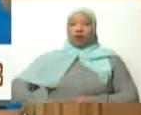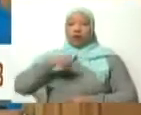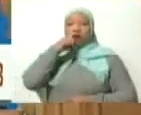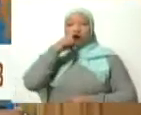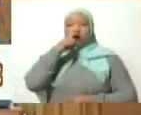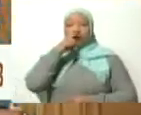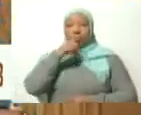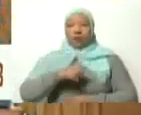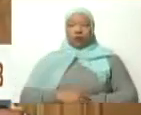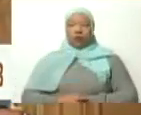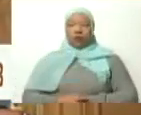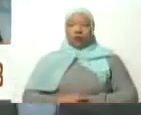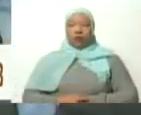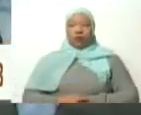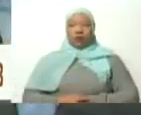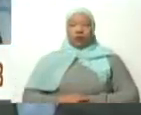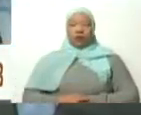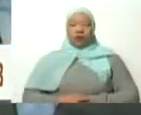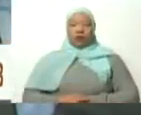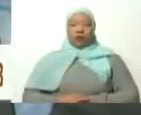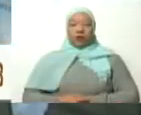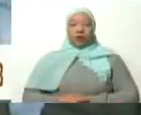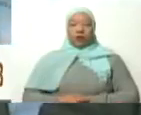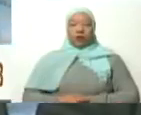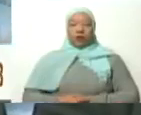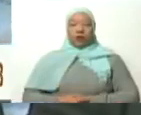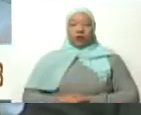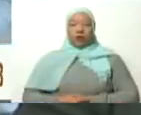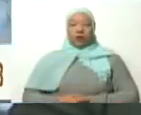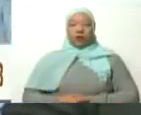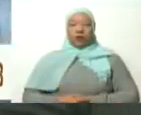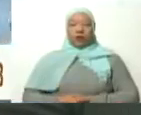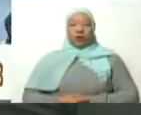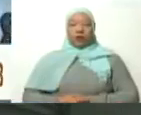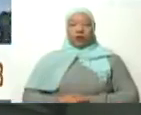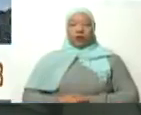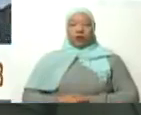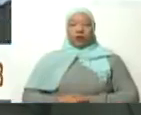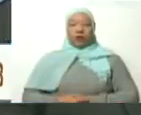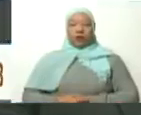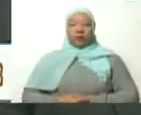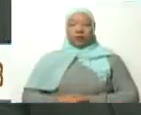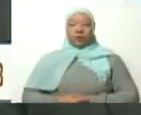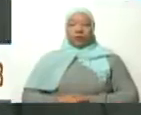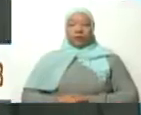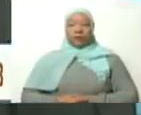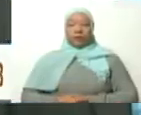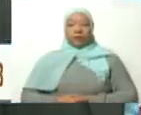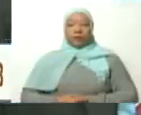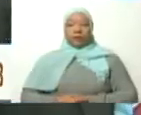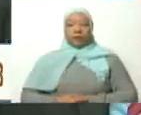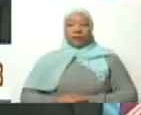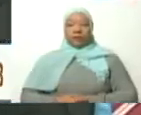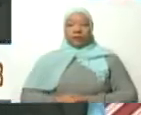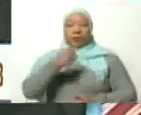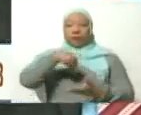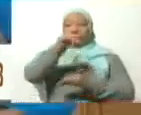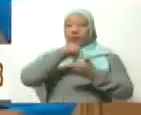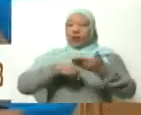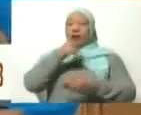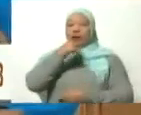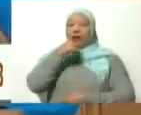la plataforma de la oposición extremista han firmado un acuerdo para descongelar recursos